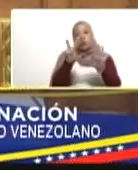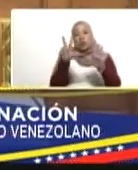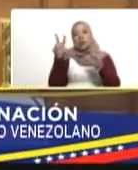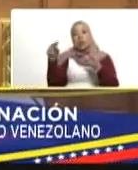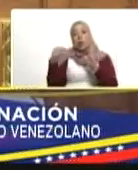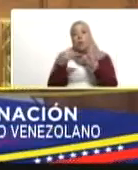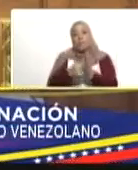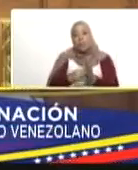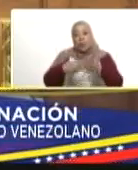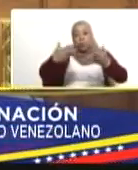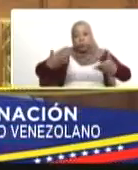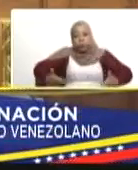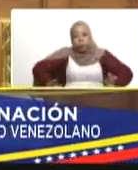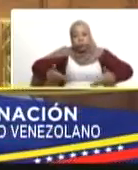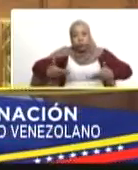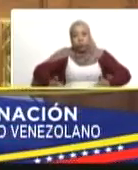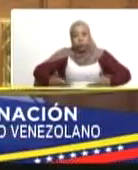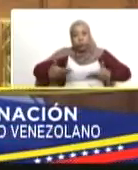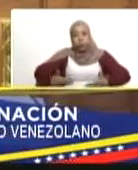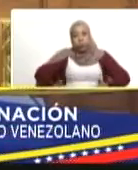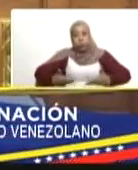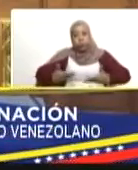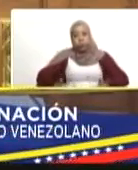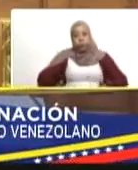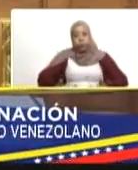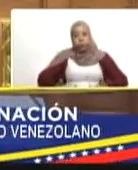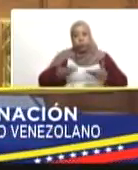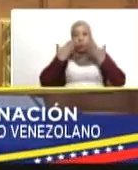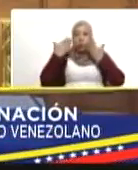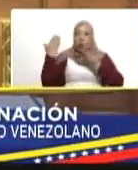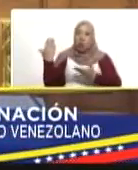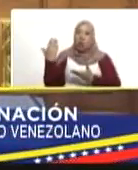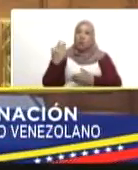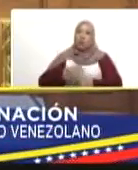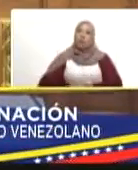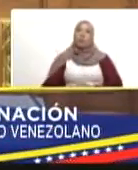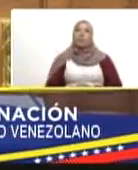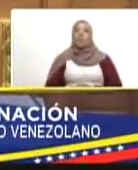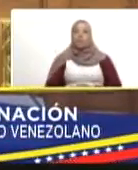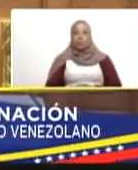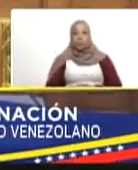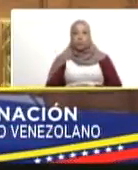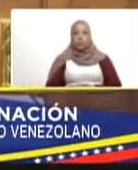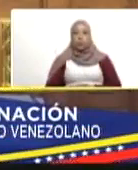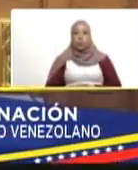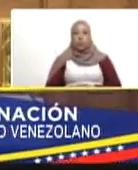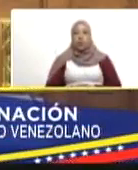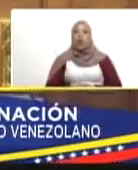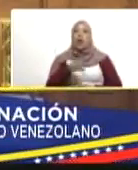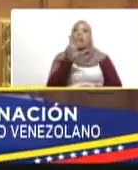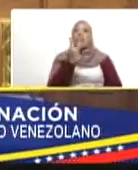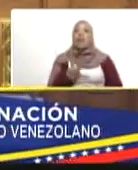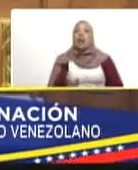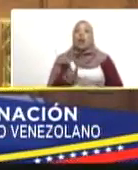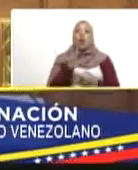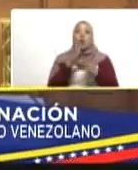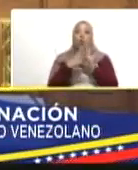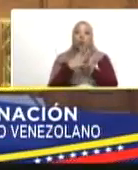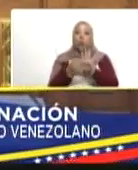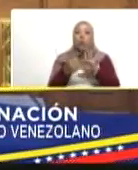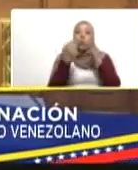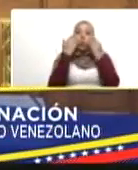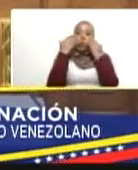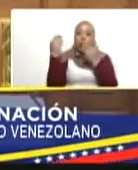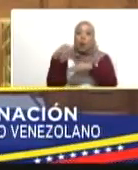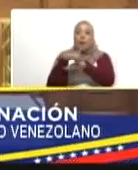toneladas ahí está la una de las láminas la número TR de la captura pesquera